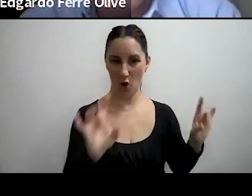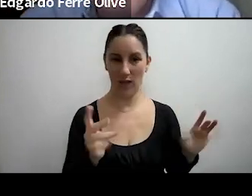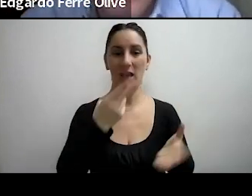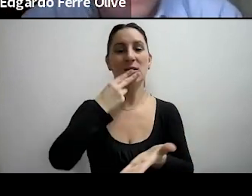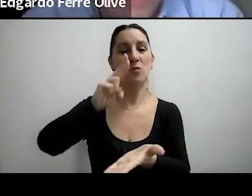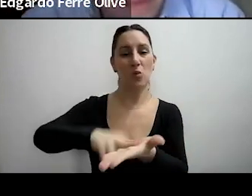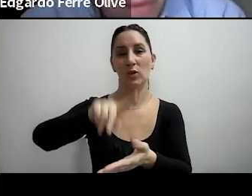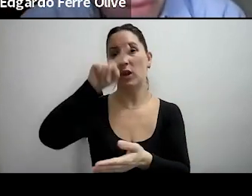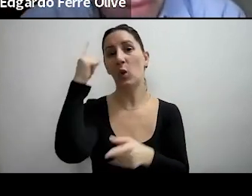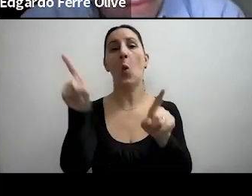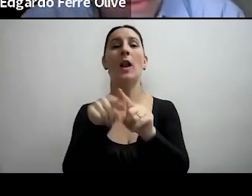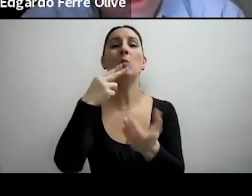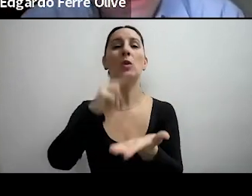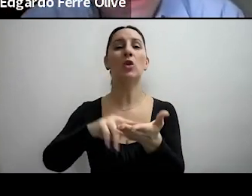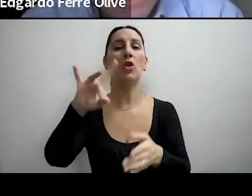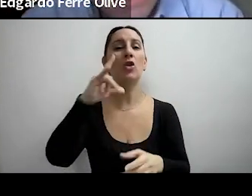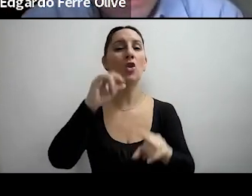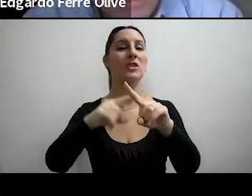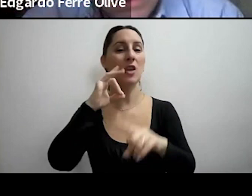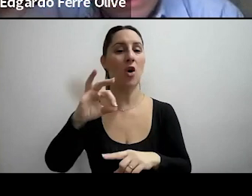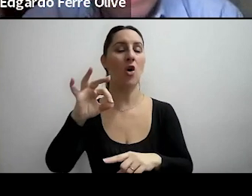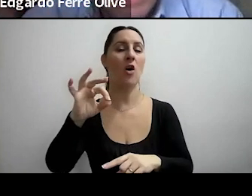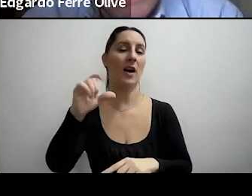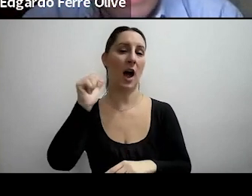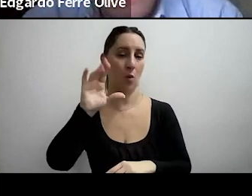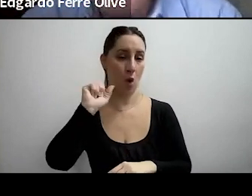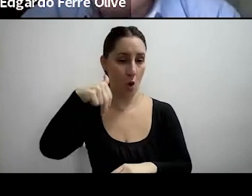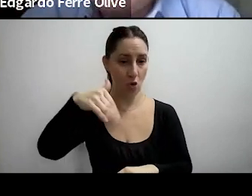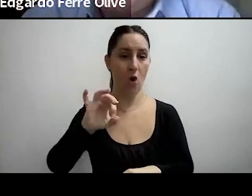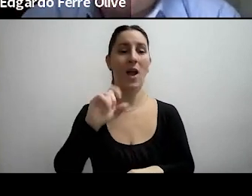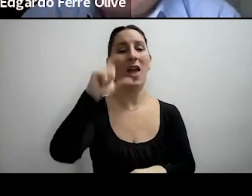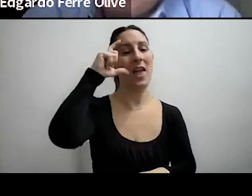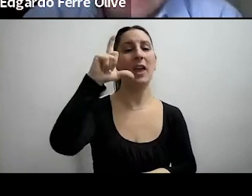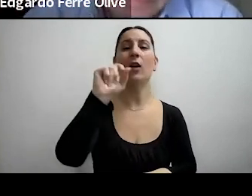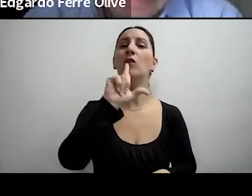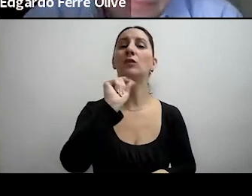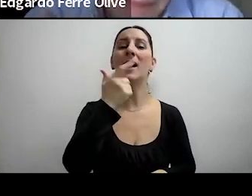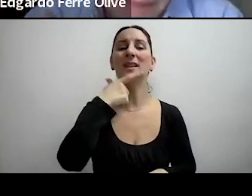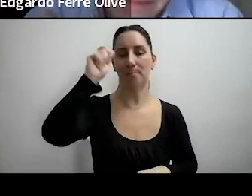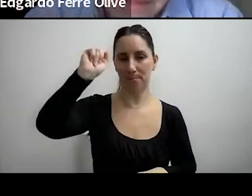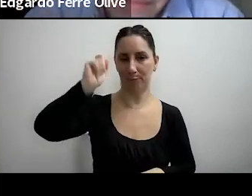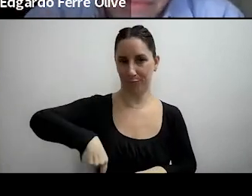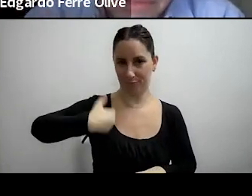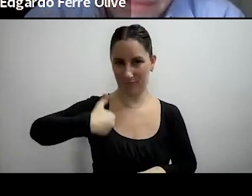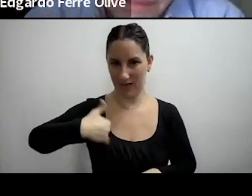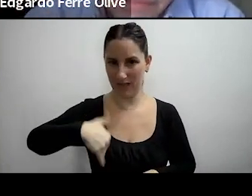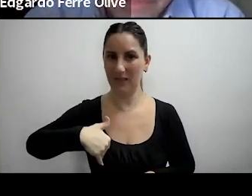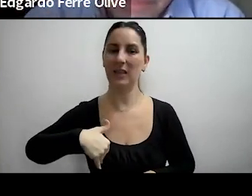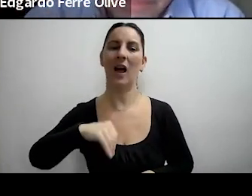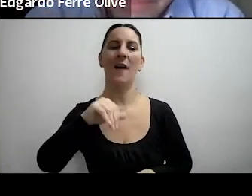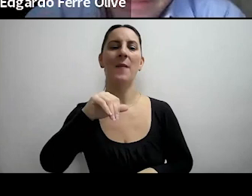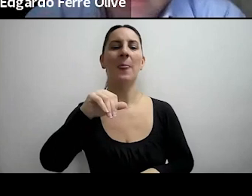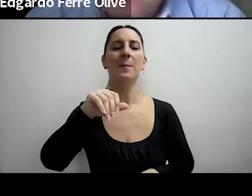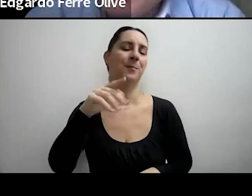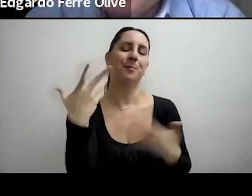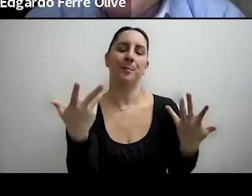al dióxido de carbono. Cuando hablo de ecotasas, estoy refiriéndome más a nivel local, las tasas que puedo hacer, por